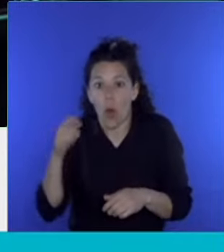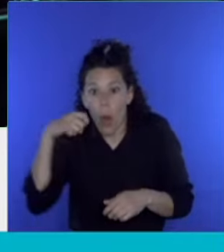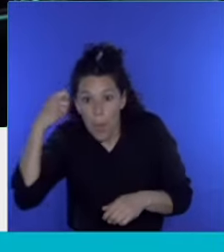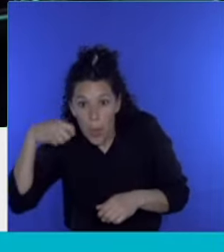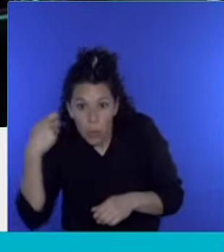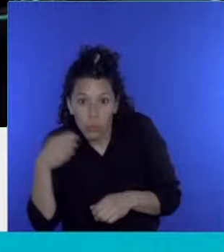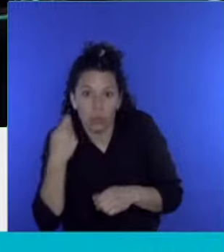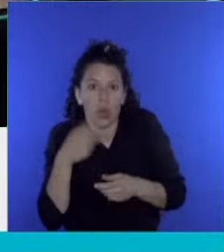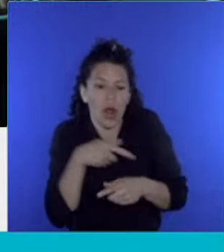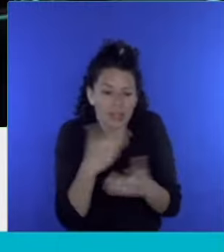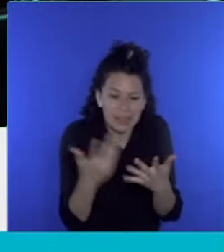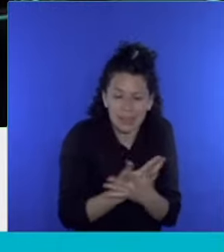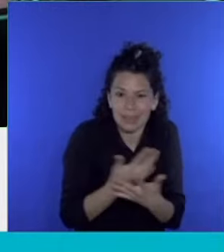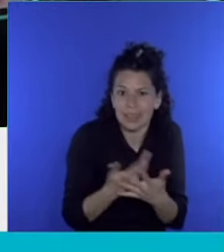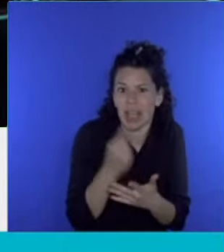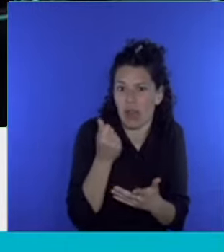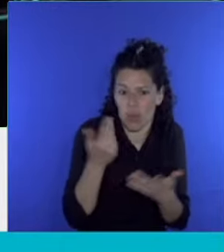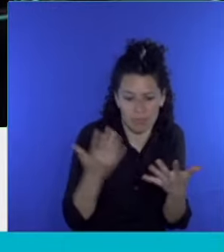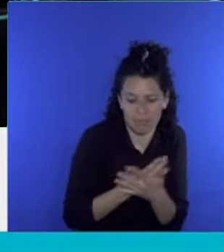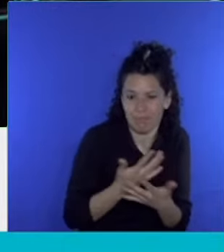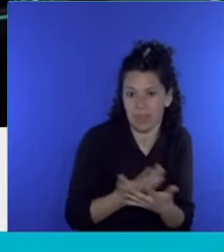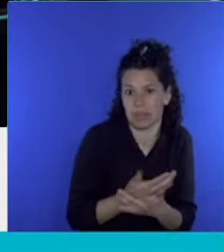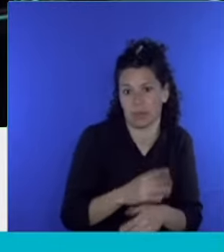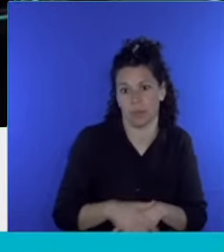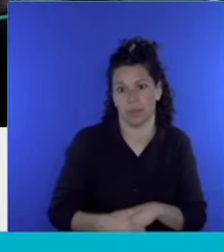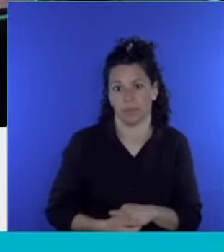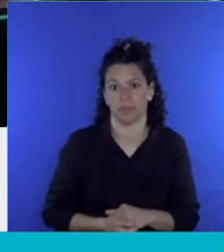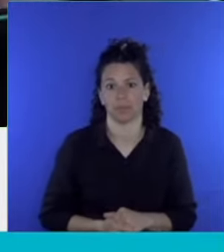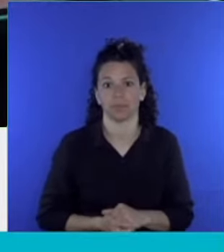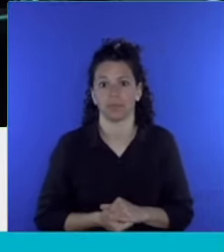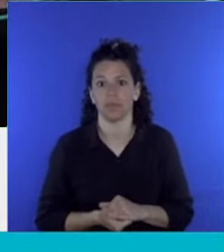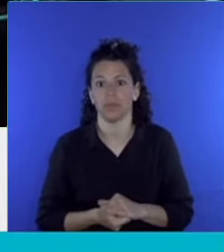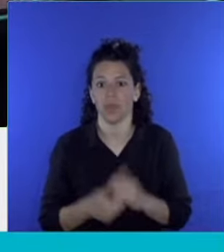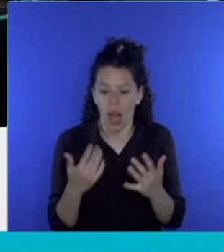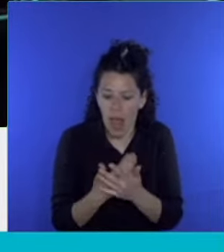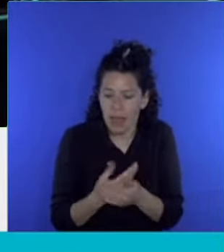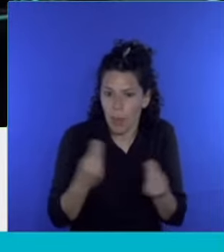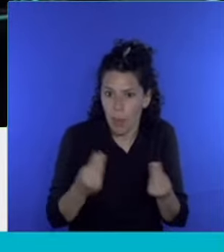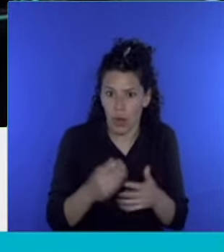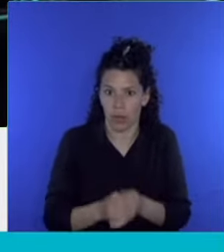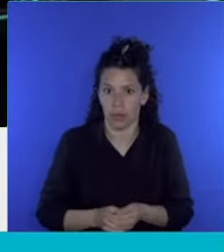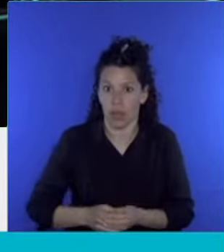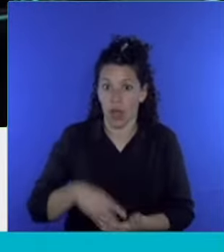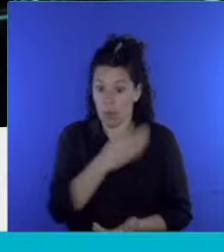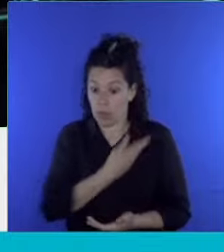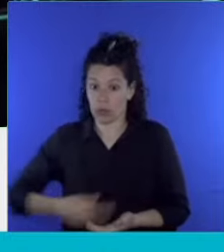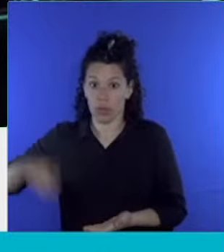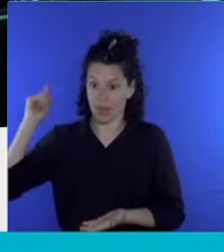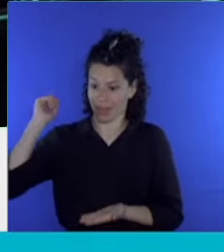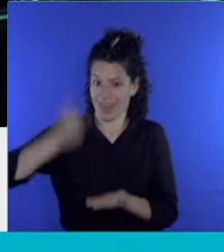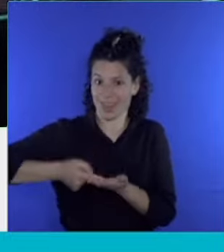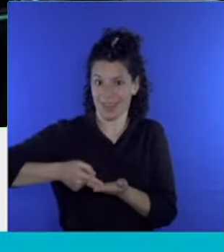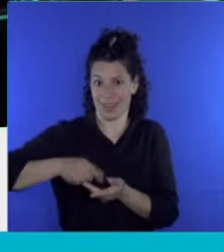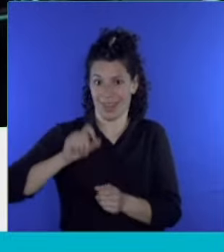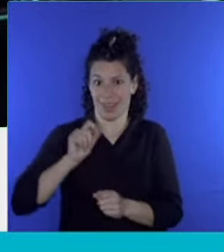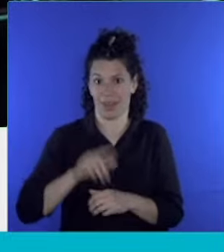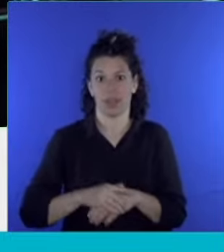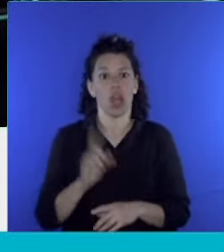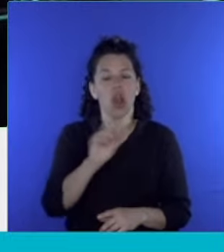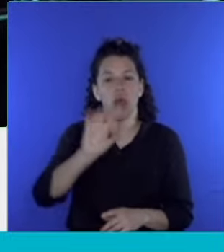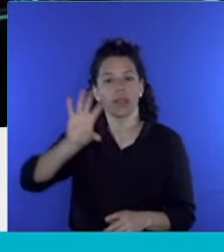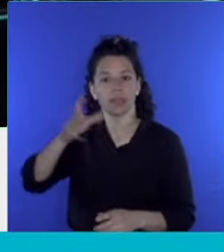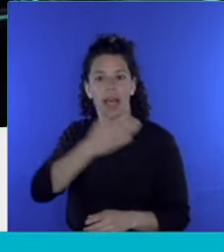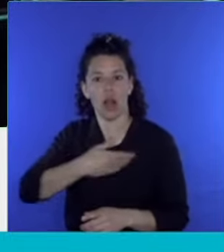pasando muy mal y la están pasando muy mal por una decisión del gobierno nacional no del gobierno de la